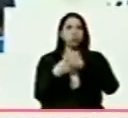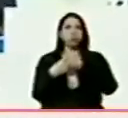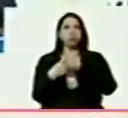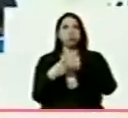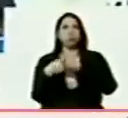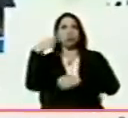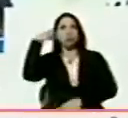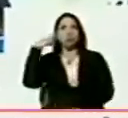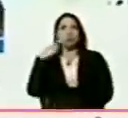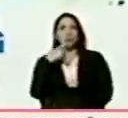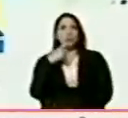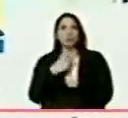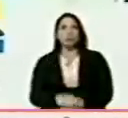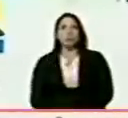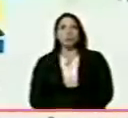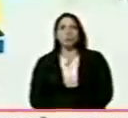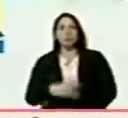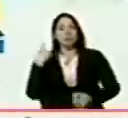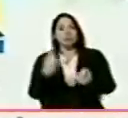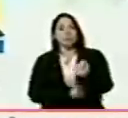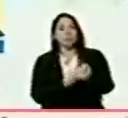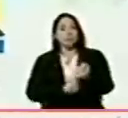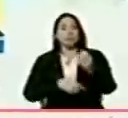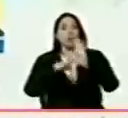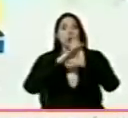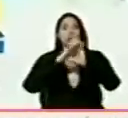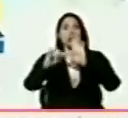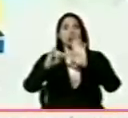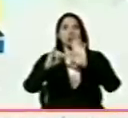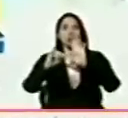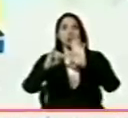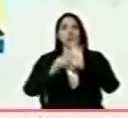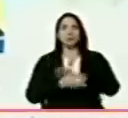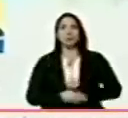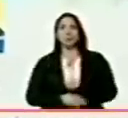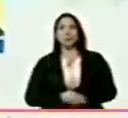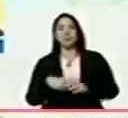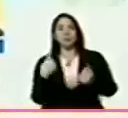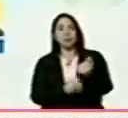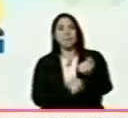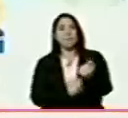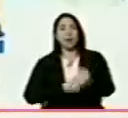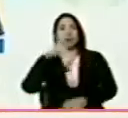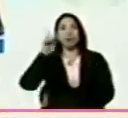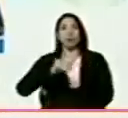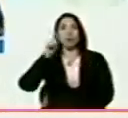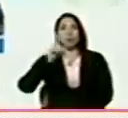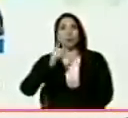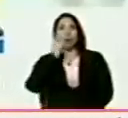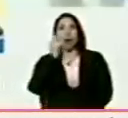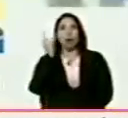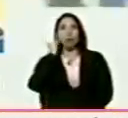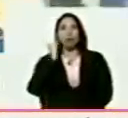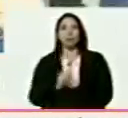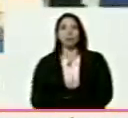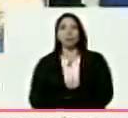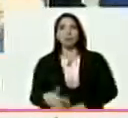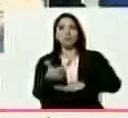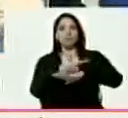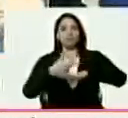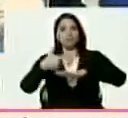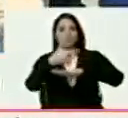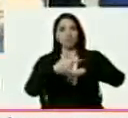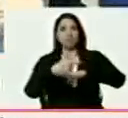Simón Bolívar, hermanos constituyentes, hermanos diputados, diputadas,